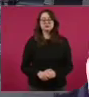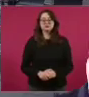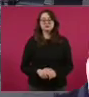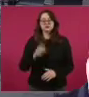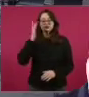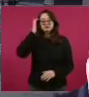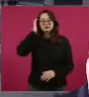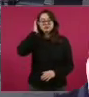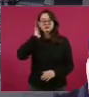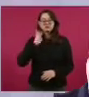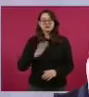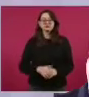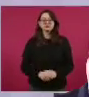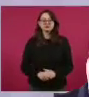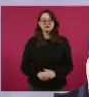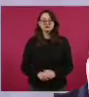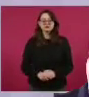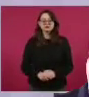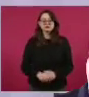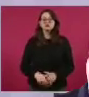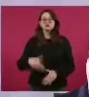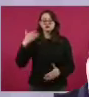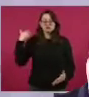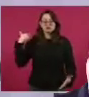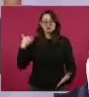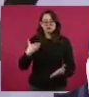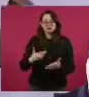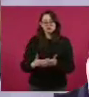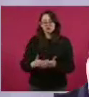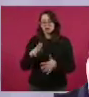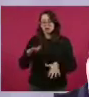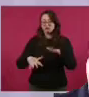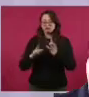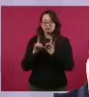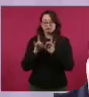Creo que en el camino, cuando nos sentimos tristes todos los